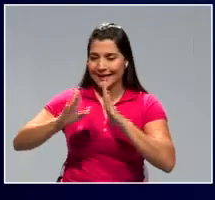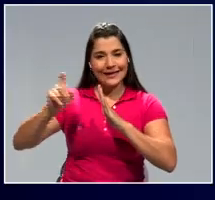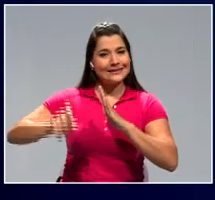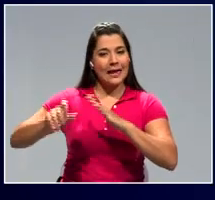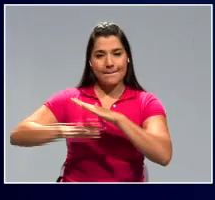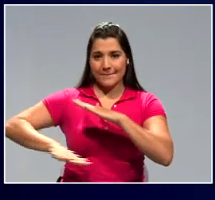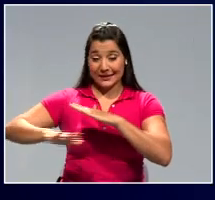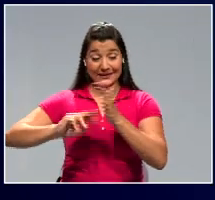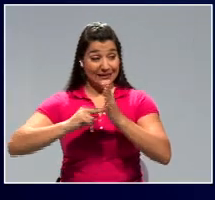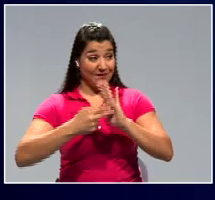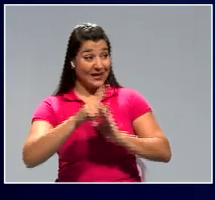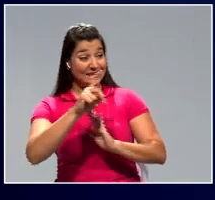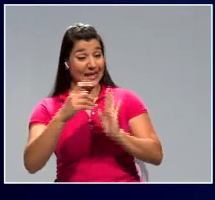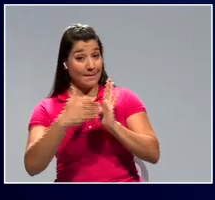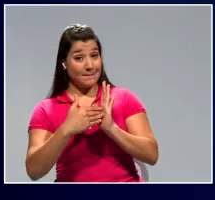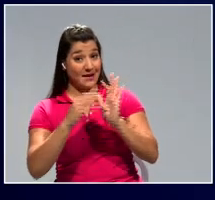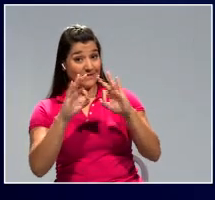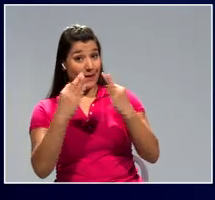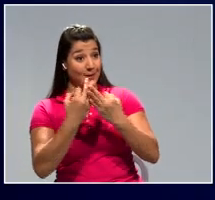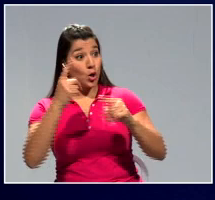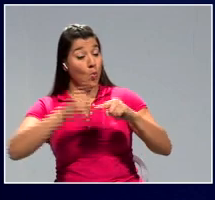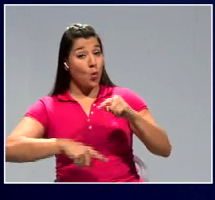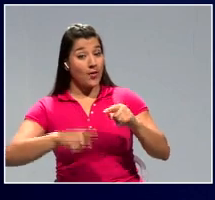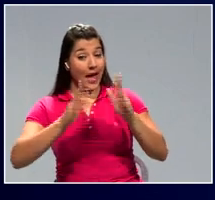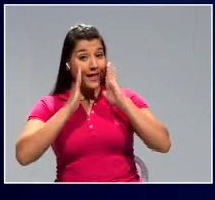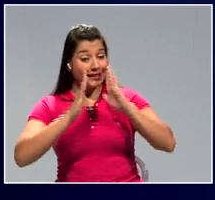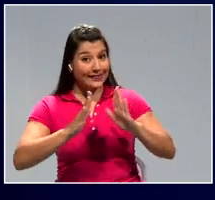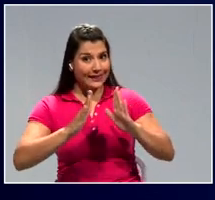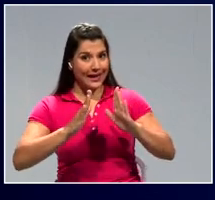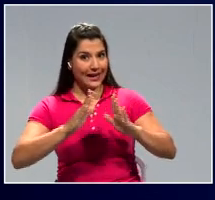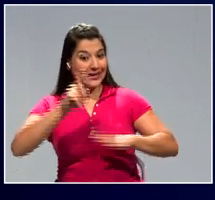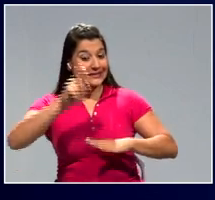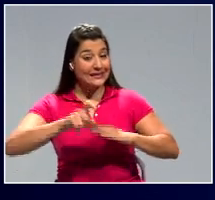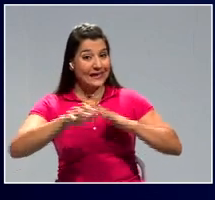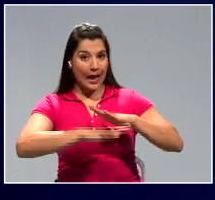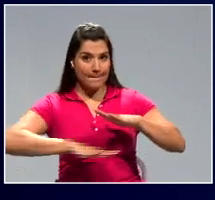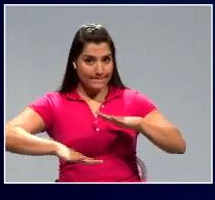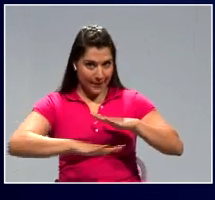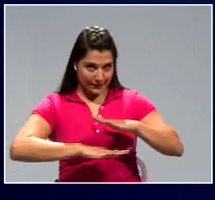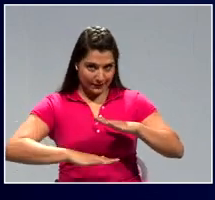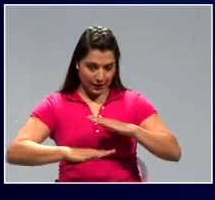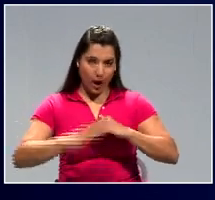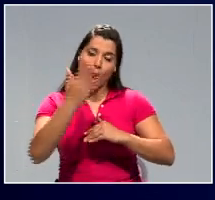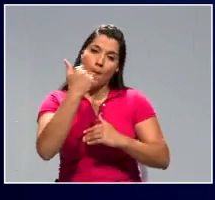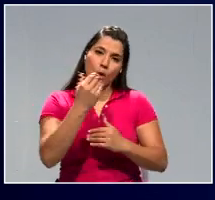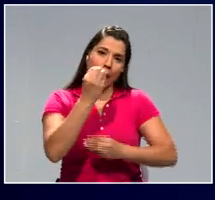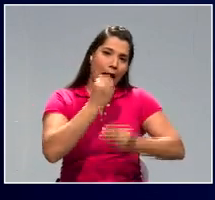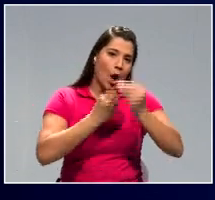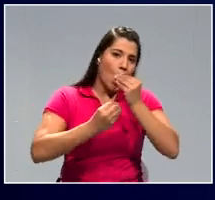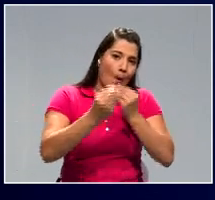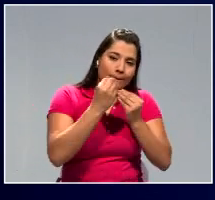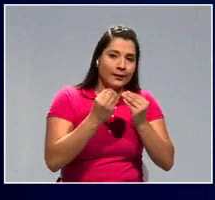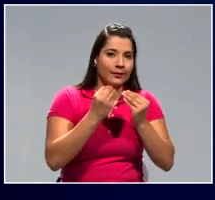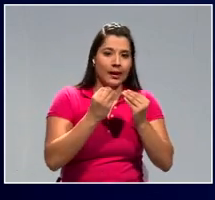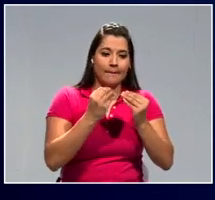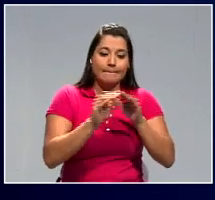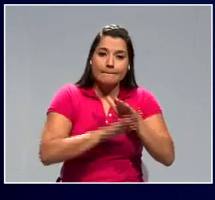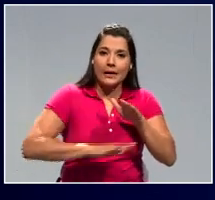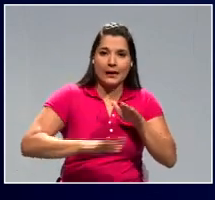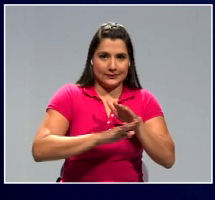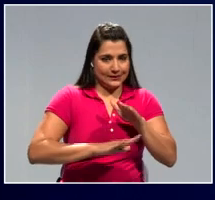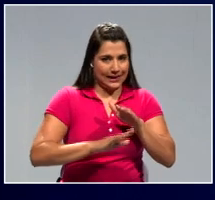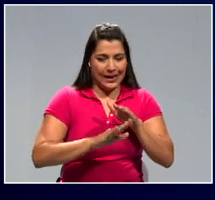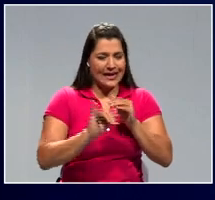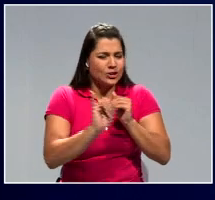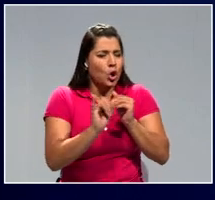pueden satisfacer sus necesidades de alimentación básica, porque la canasta es lo básico. Mínimo, exacto. Lo mínimo.